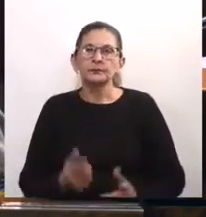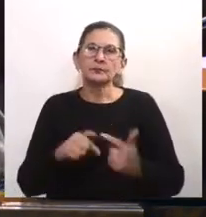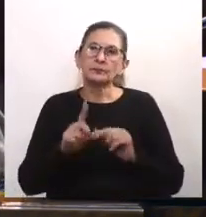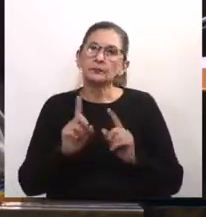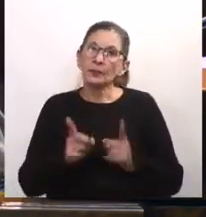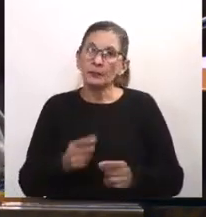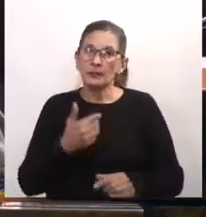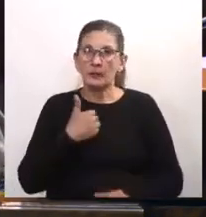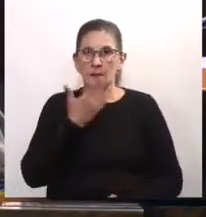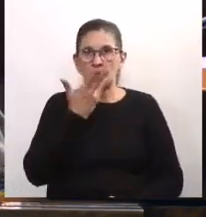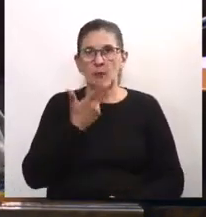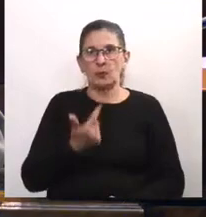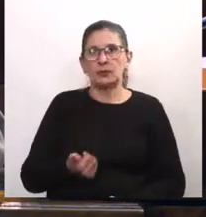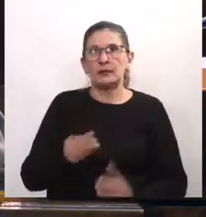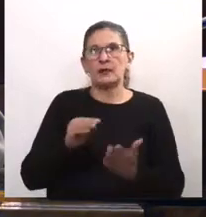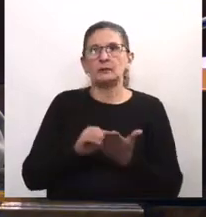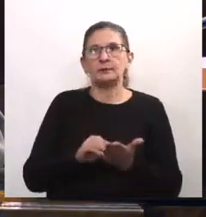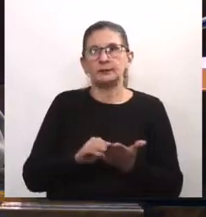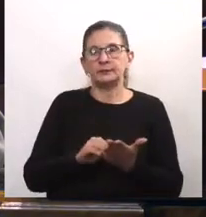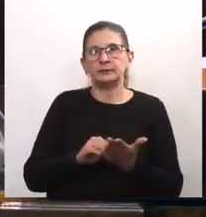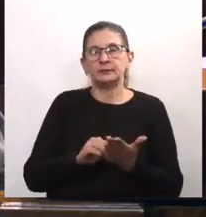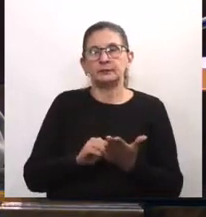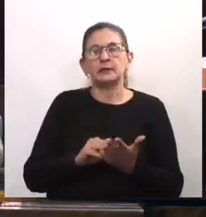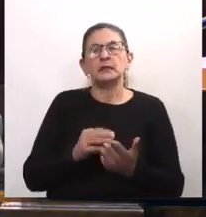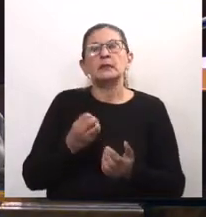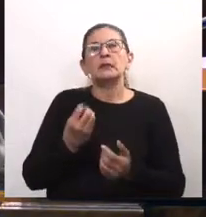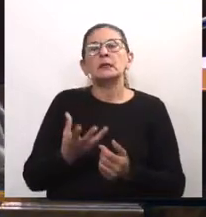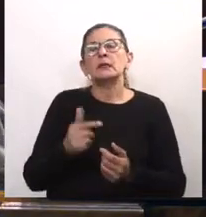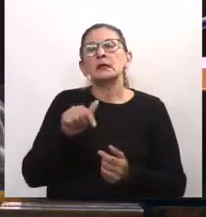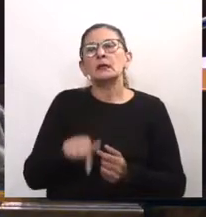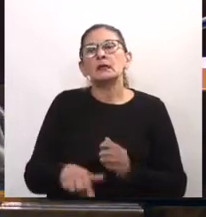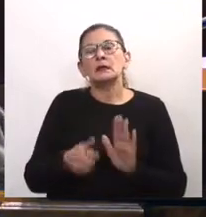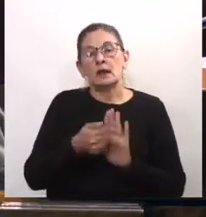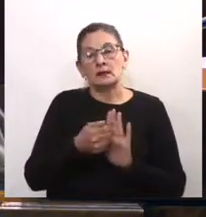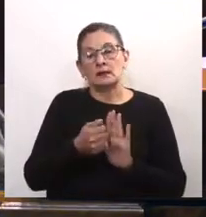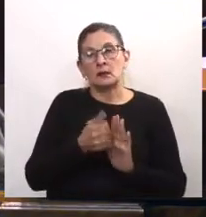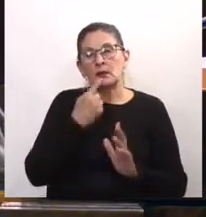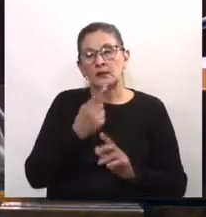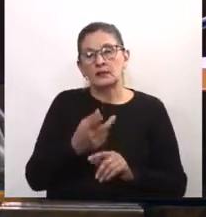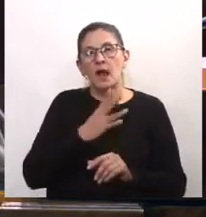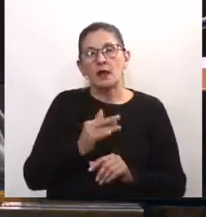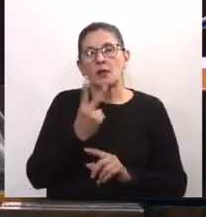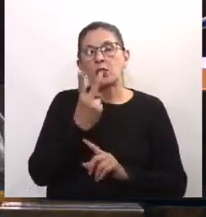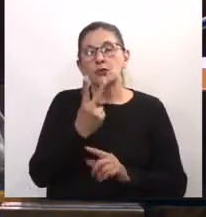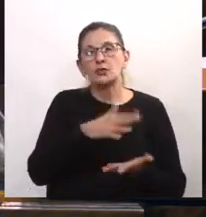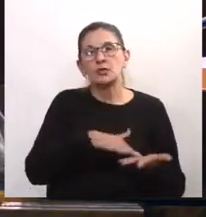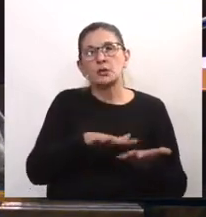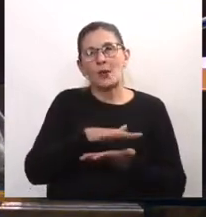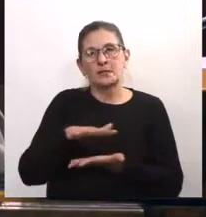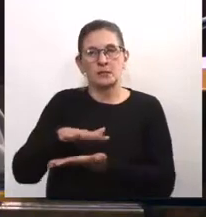También me gustaría dejar constancia que este artículo plantea dos situaciones distintas.